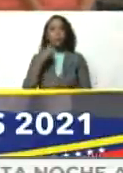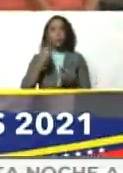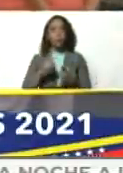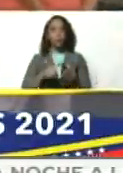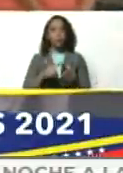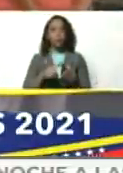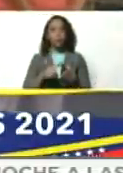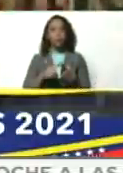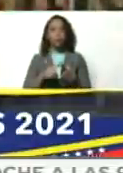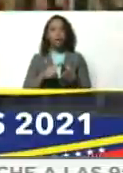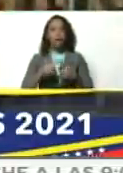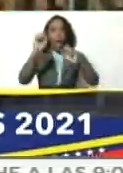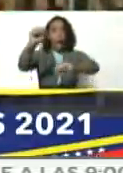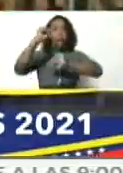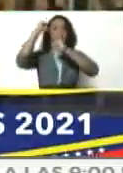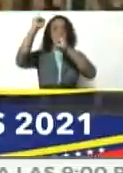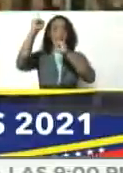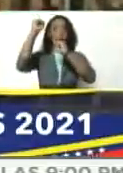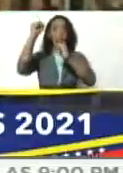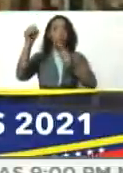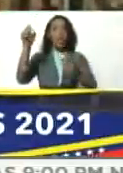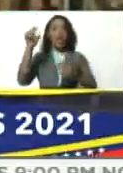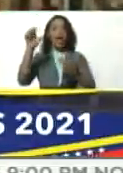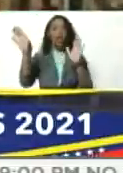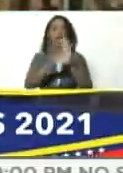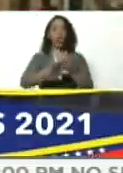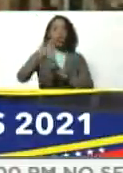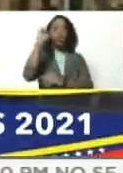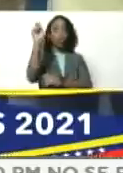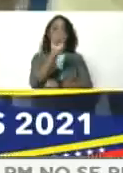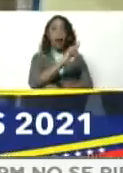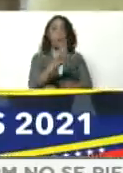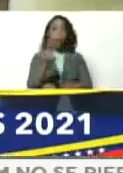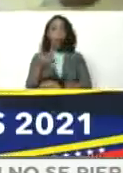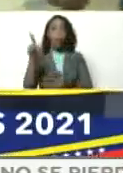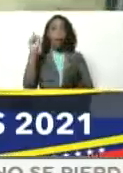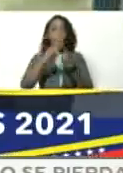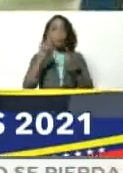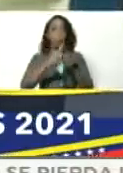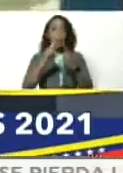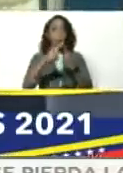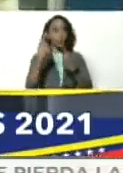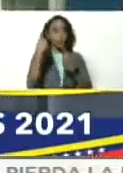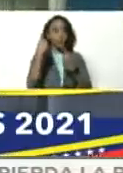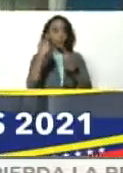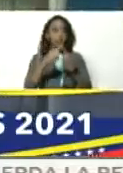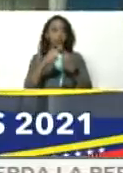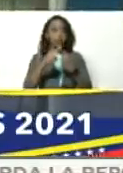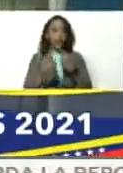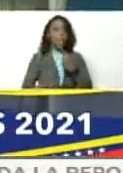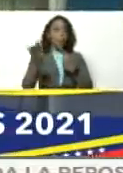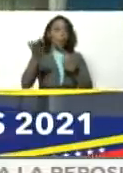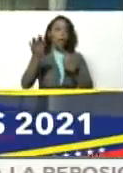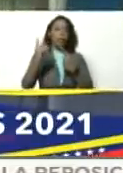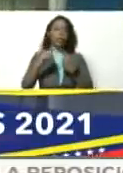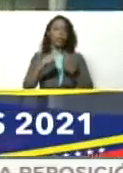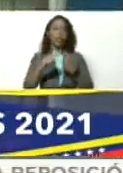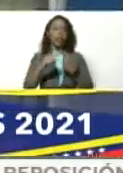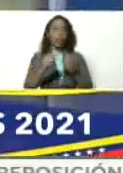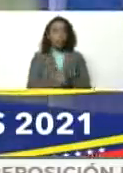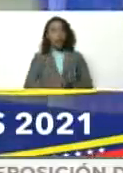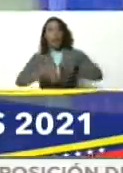La victoria de la Constitución y la República. La primera, resonante,